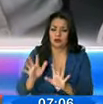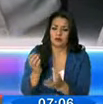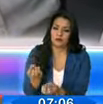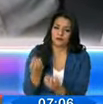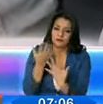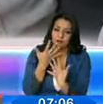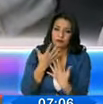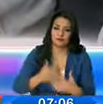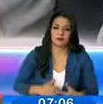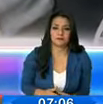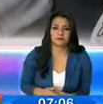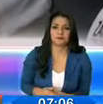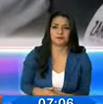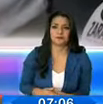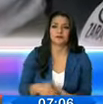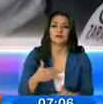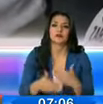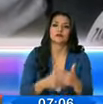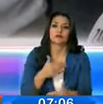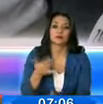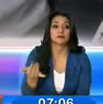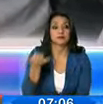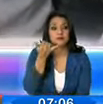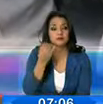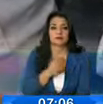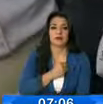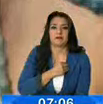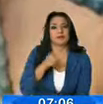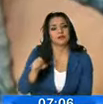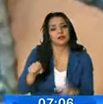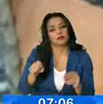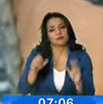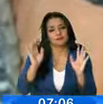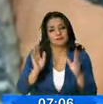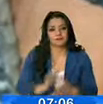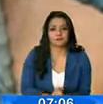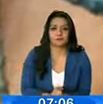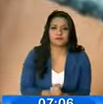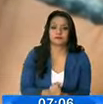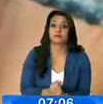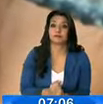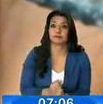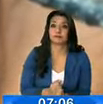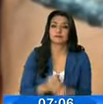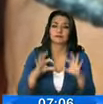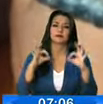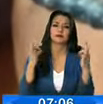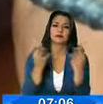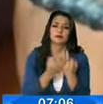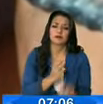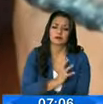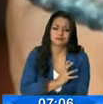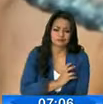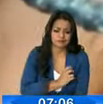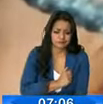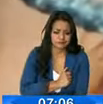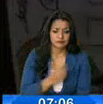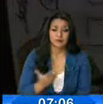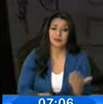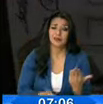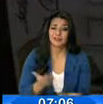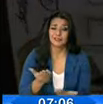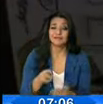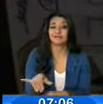y iban a verificar si son ellos o no son ellos. Devastados ante la posibilidad de que sus seres queridos hayan corrido la